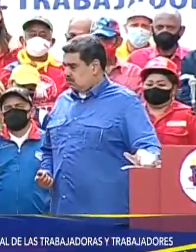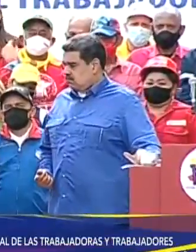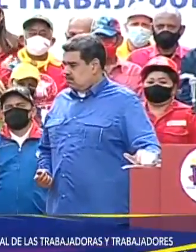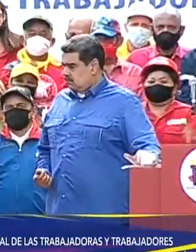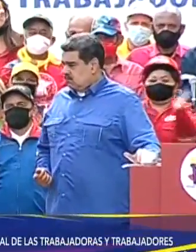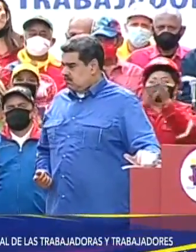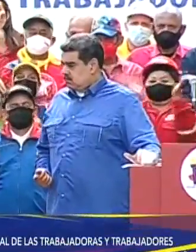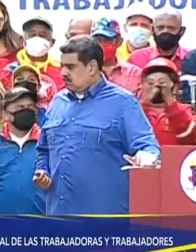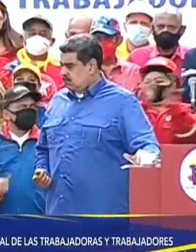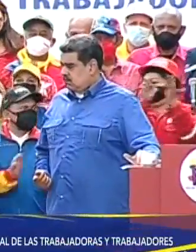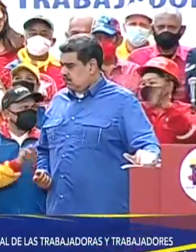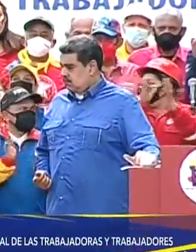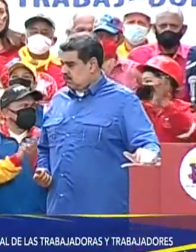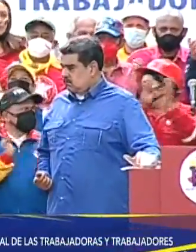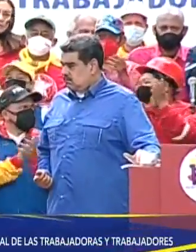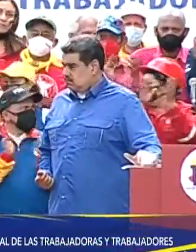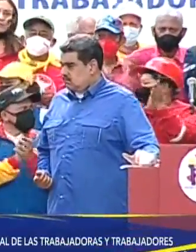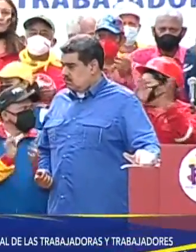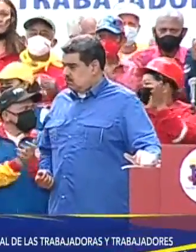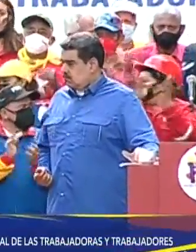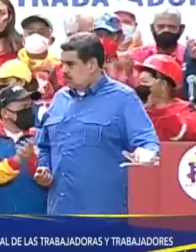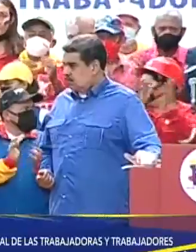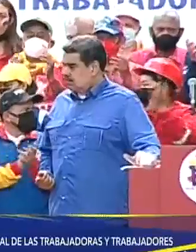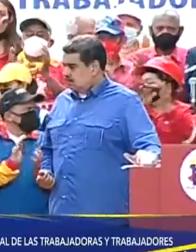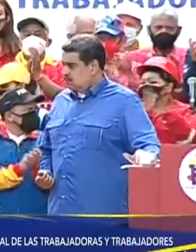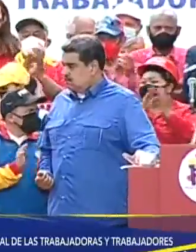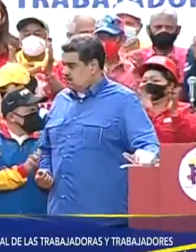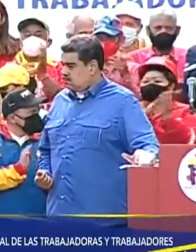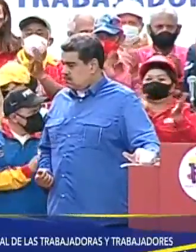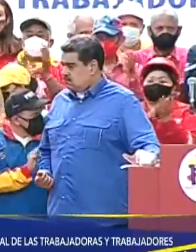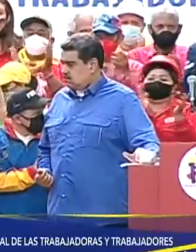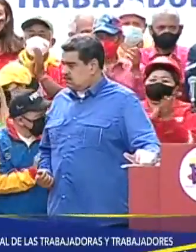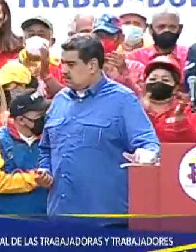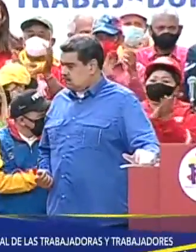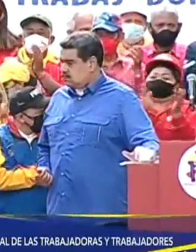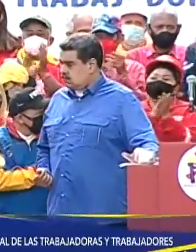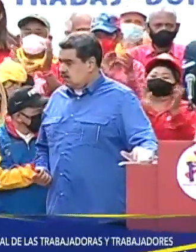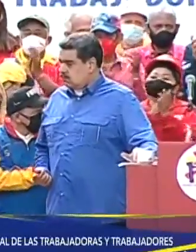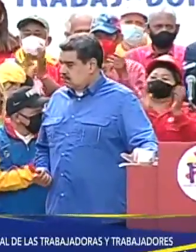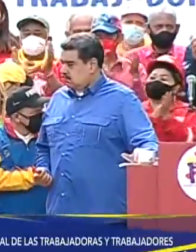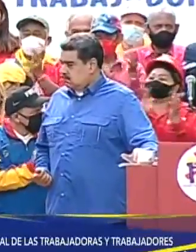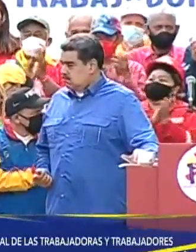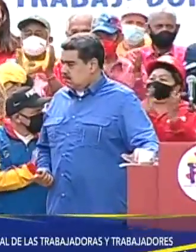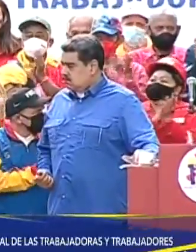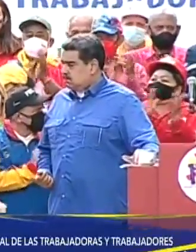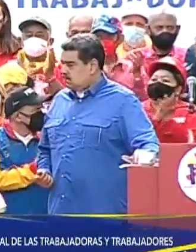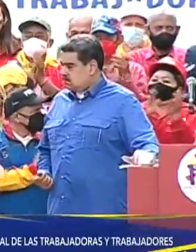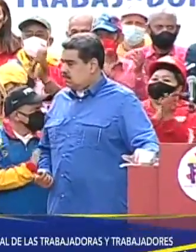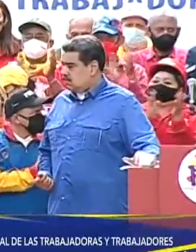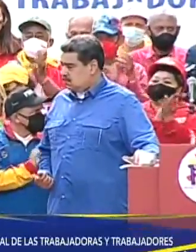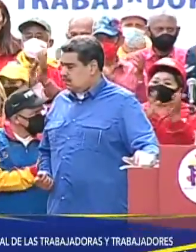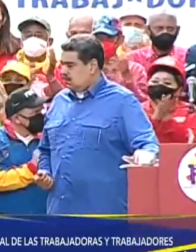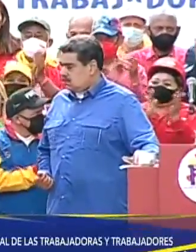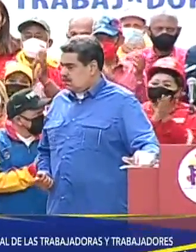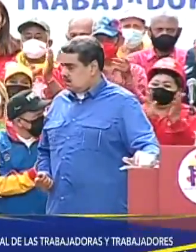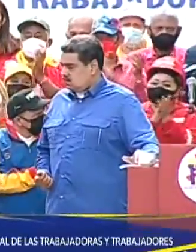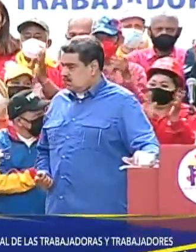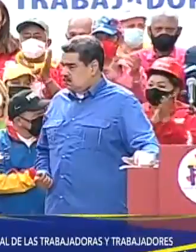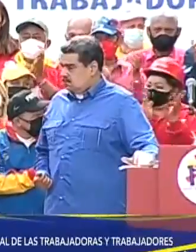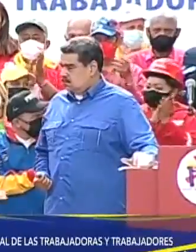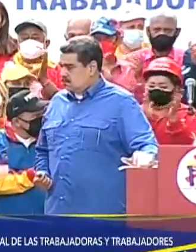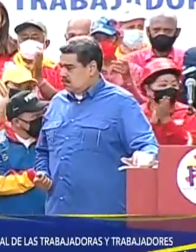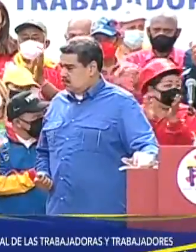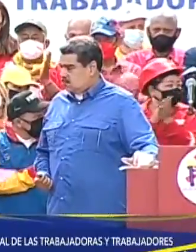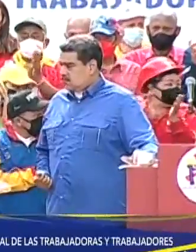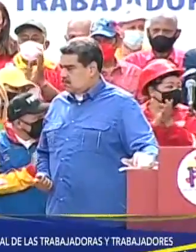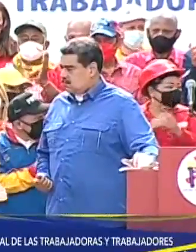de Trabajadores y Trabajadoras de Venezuela, donde los consejos productivos tengan una instancia propia que se encargue